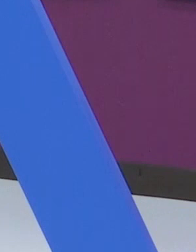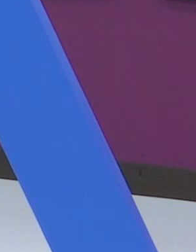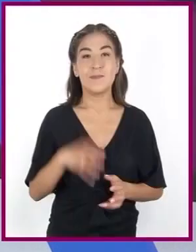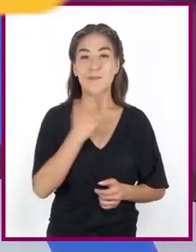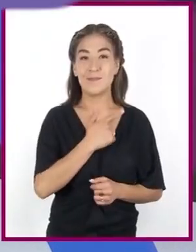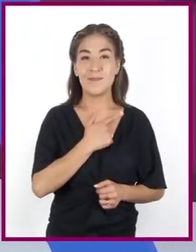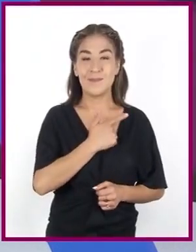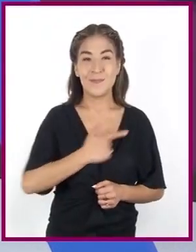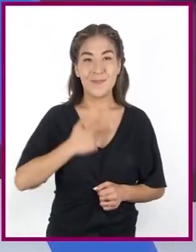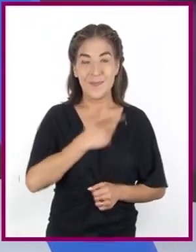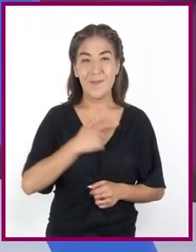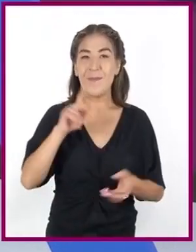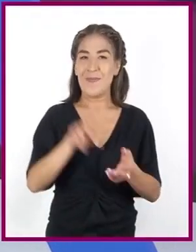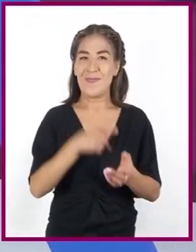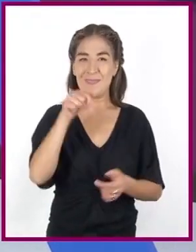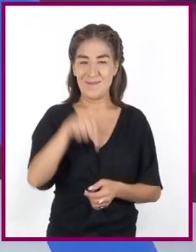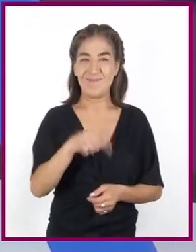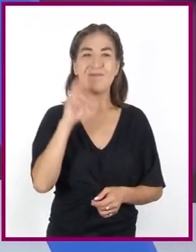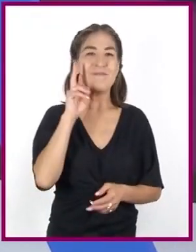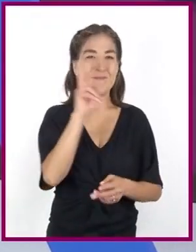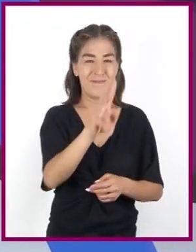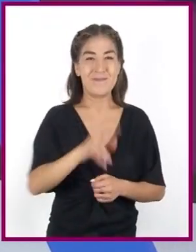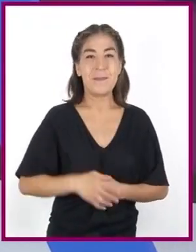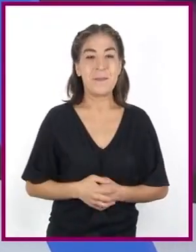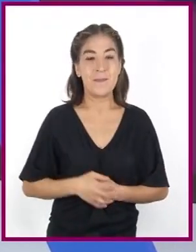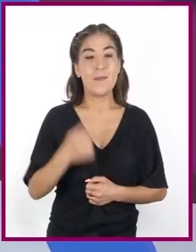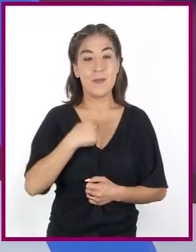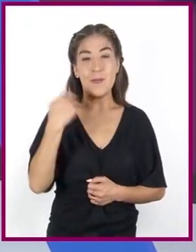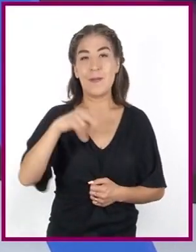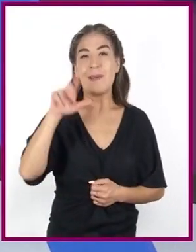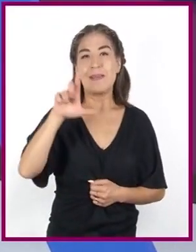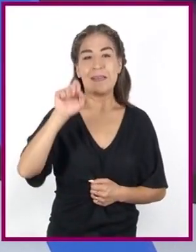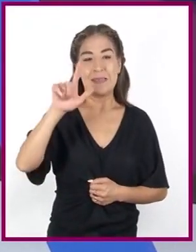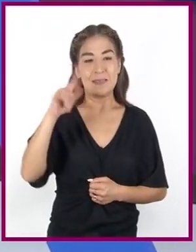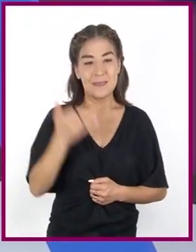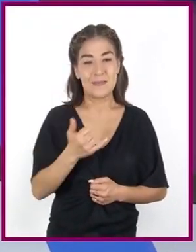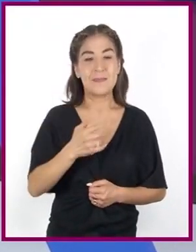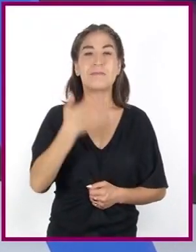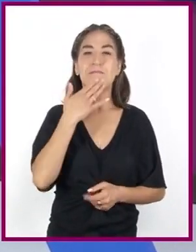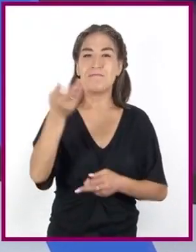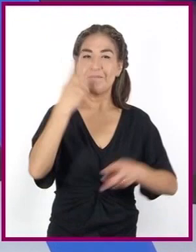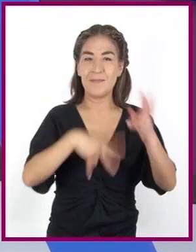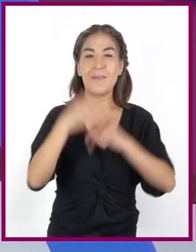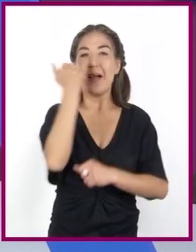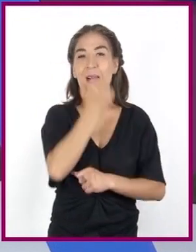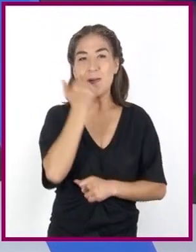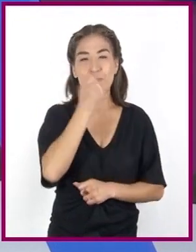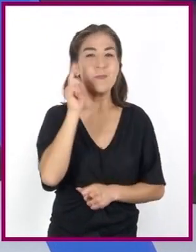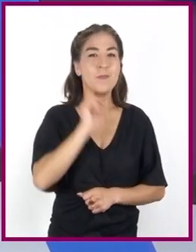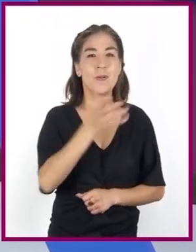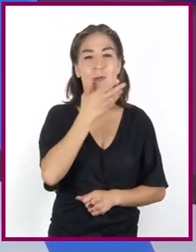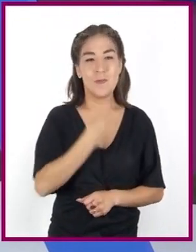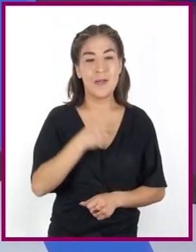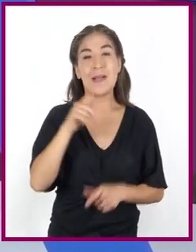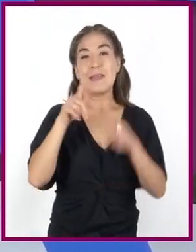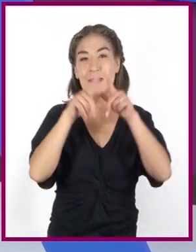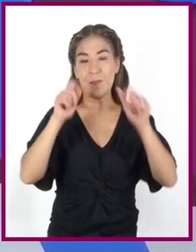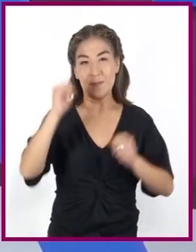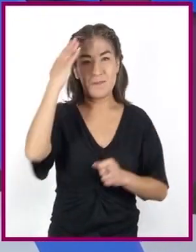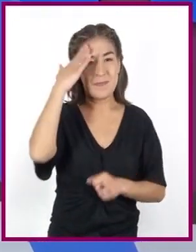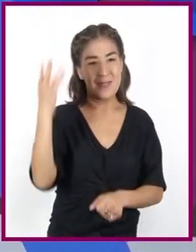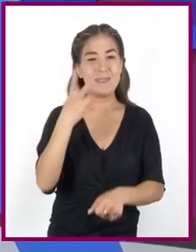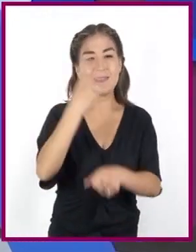Qué gusto estar aquí nuevamente. Soy Leslie Mendívil y les doy la bienvenida a las alumnas y alumnos de lengua materna de segundo grado